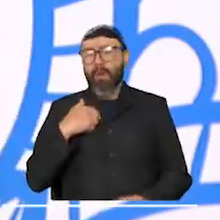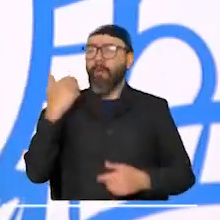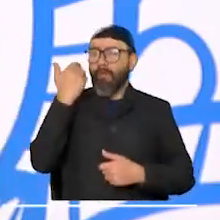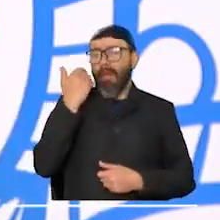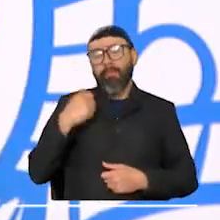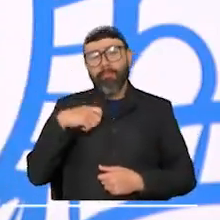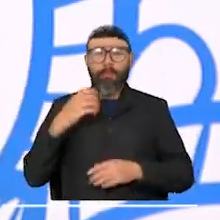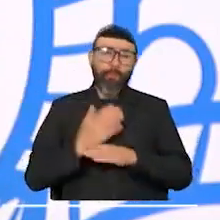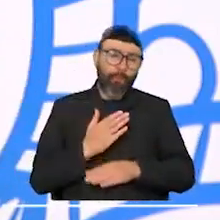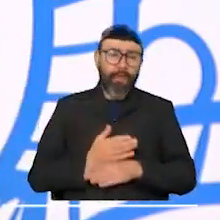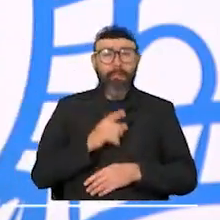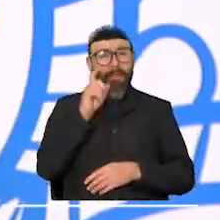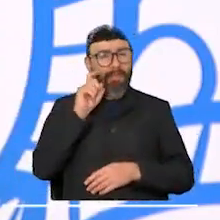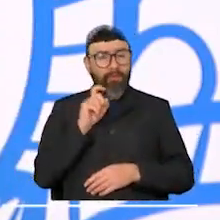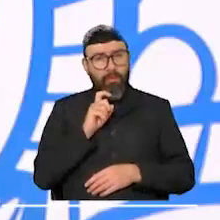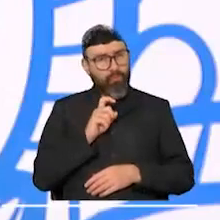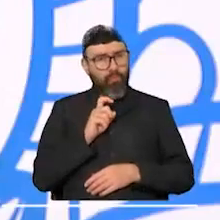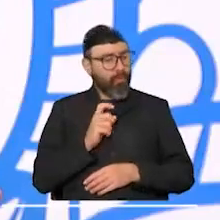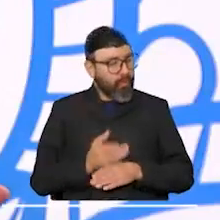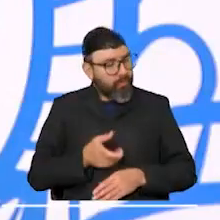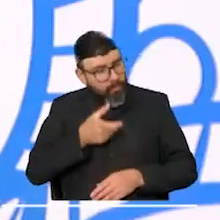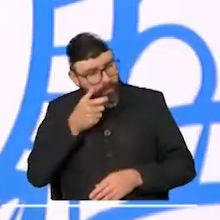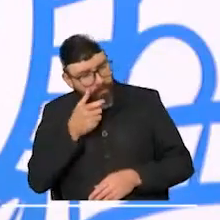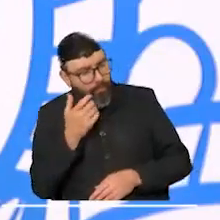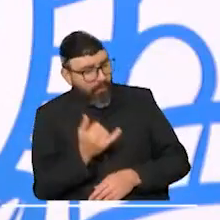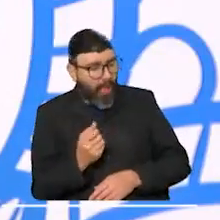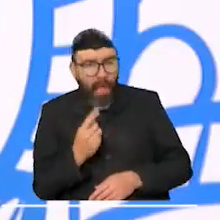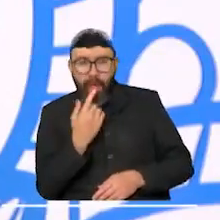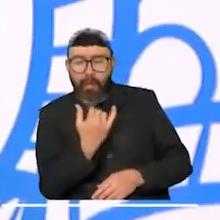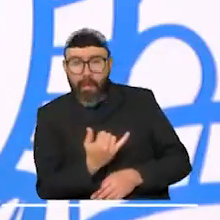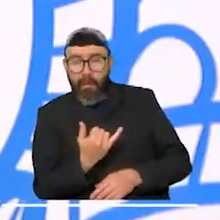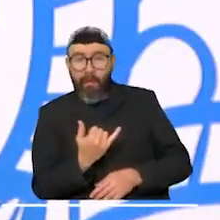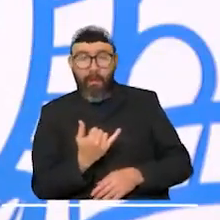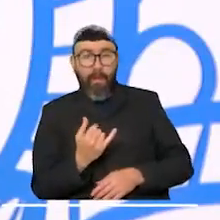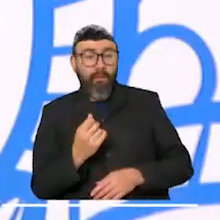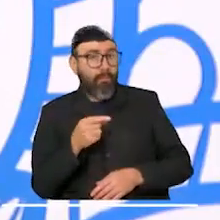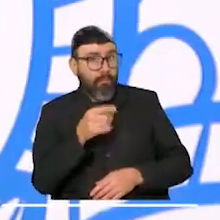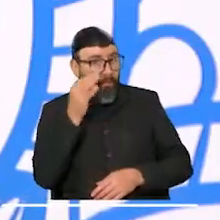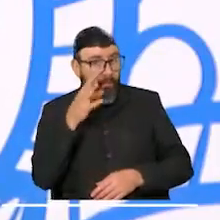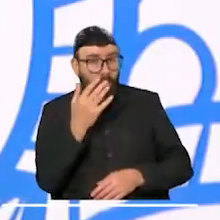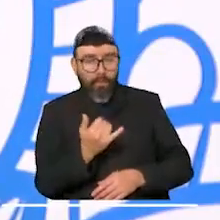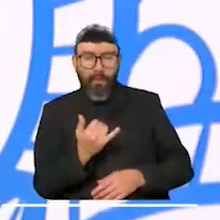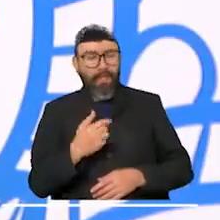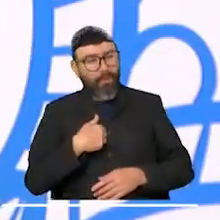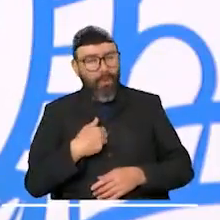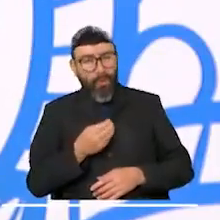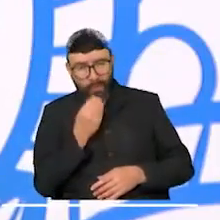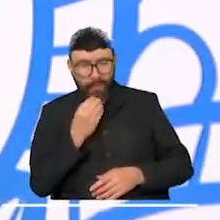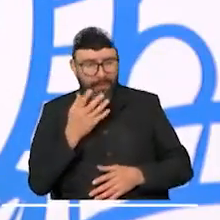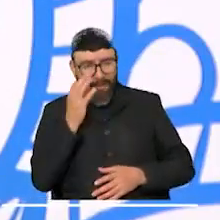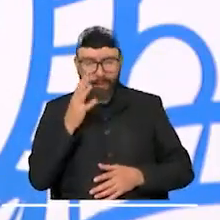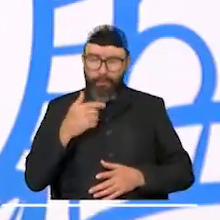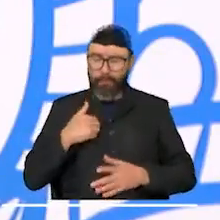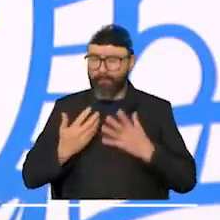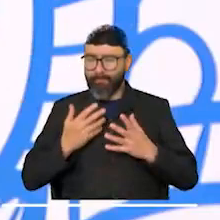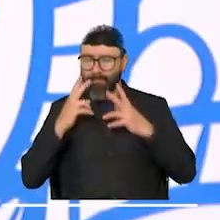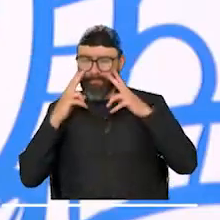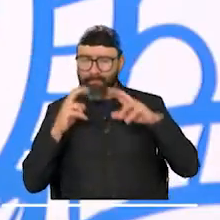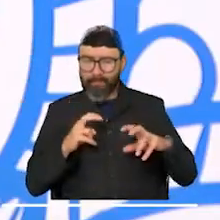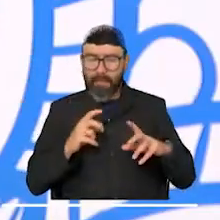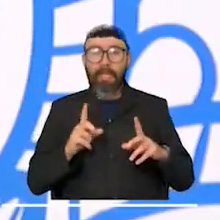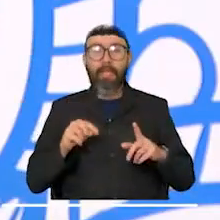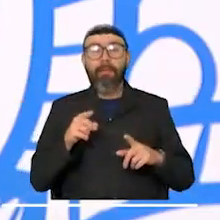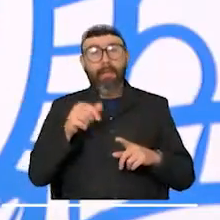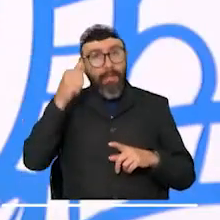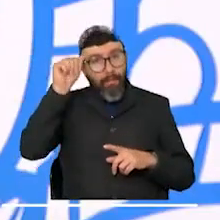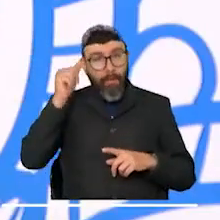sexual es que bueno tendré alguna simplemente alguna infección vaginal que me lo está produciendo será mi alimentación y lo otro Es que la lactancia